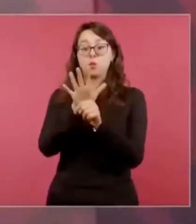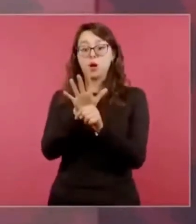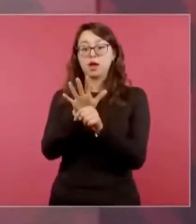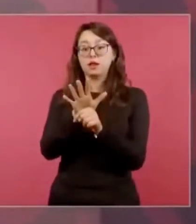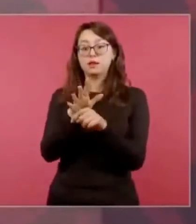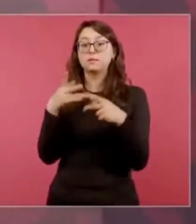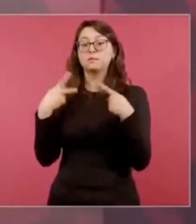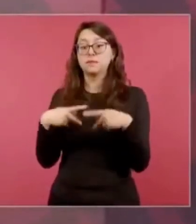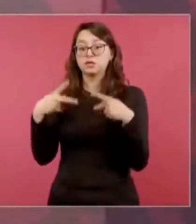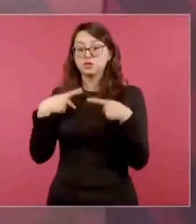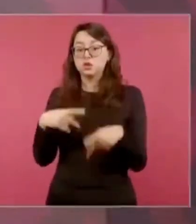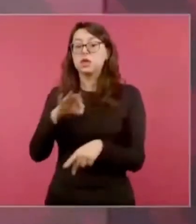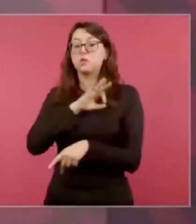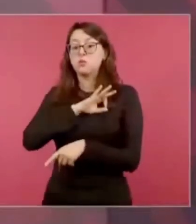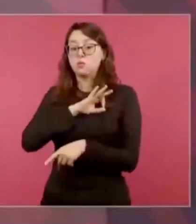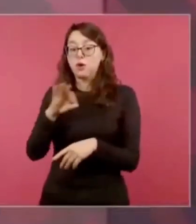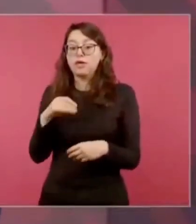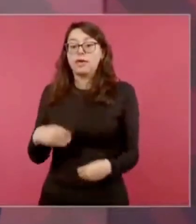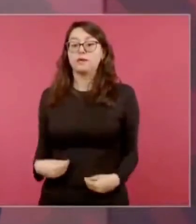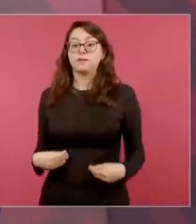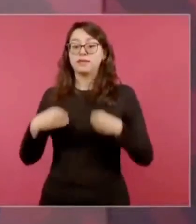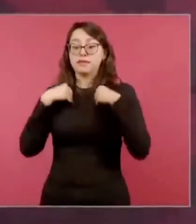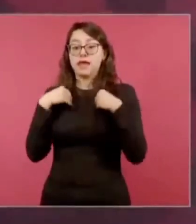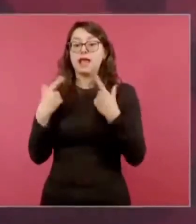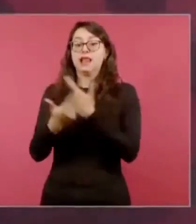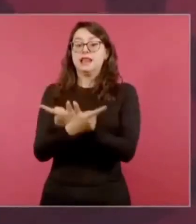y feliz,